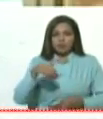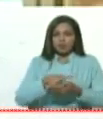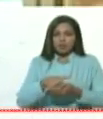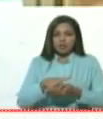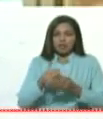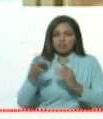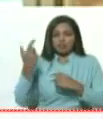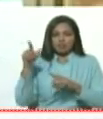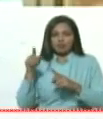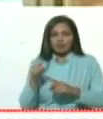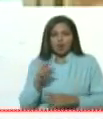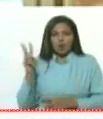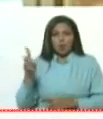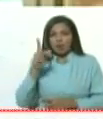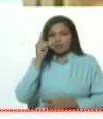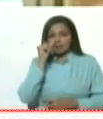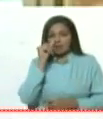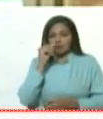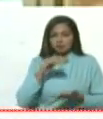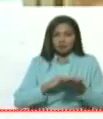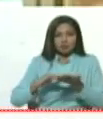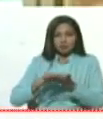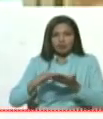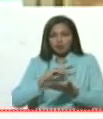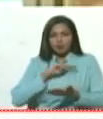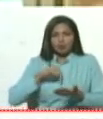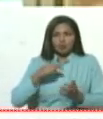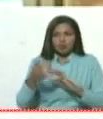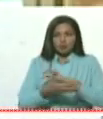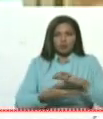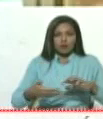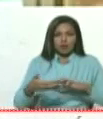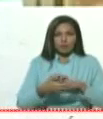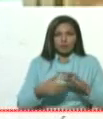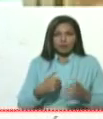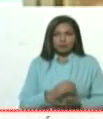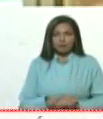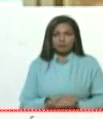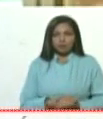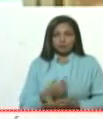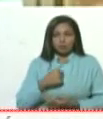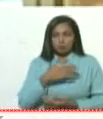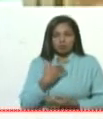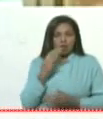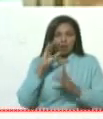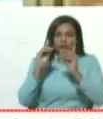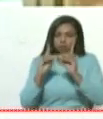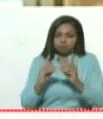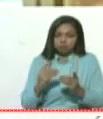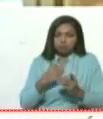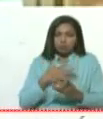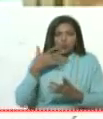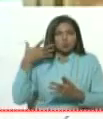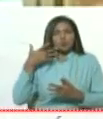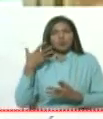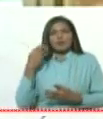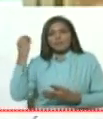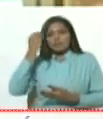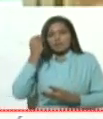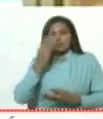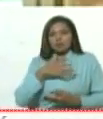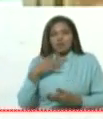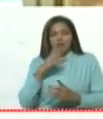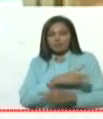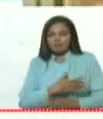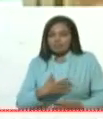extranjero, los venezolanos resolviendo nuestros problemas. Eso es lo que quiero, eso es lo que aspiro. Y estoy seguro,